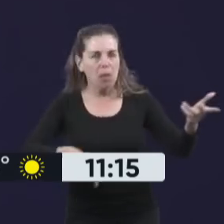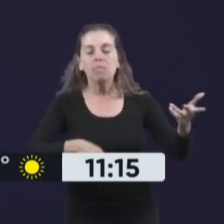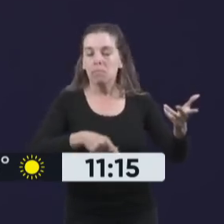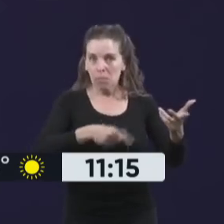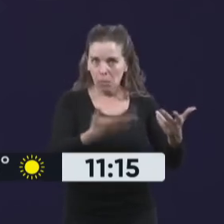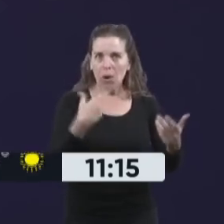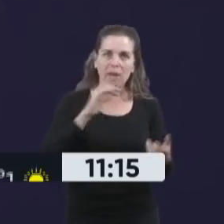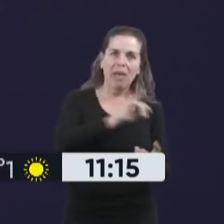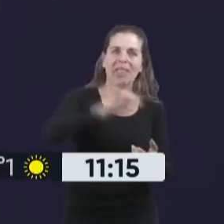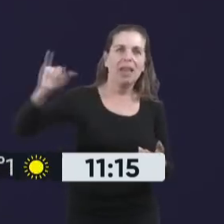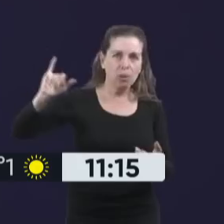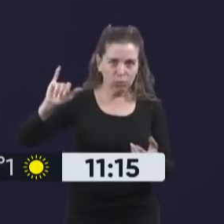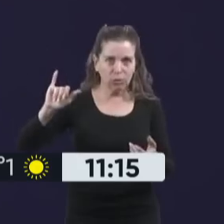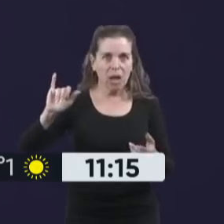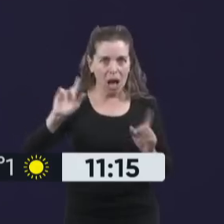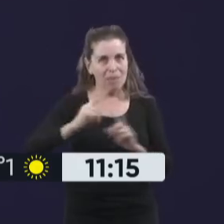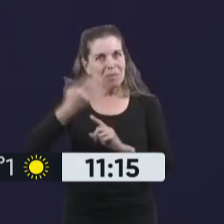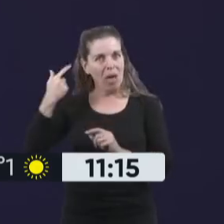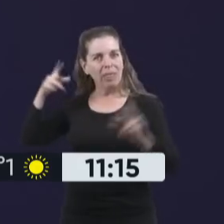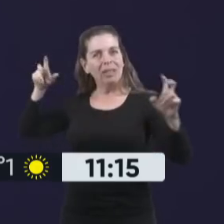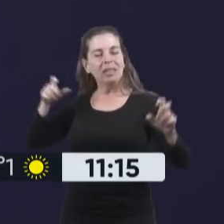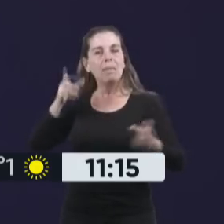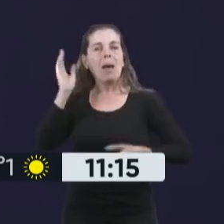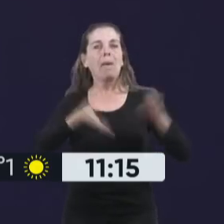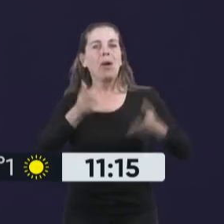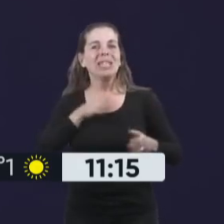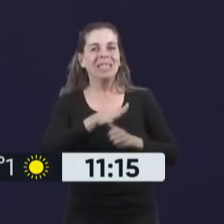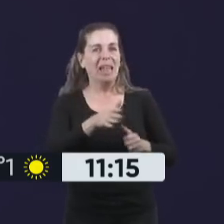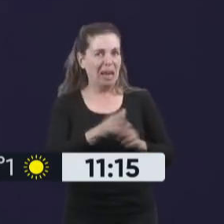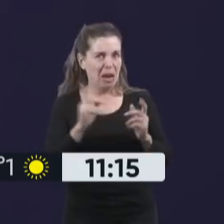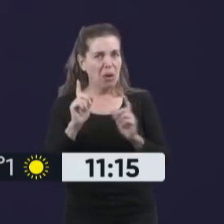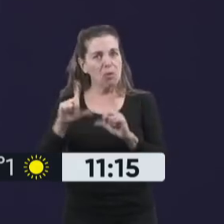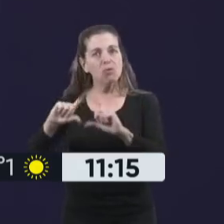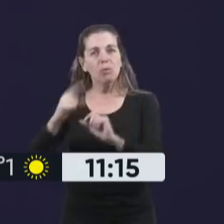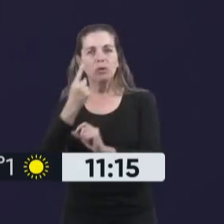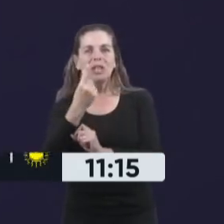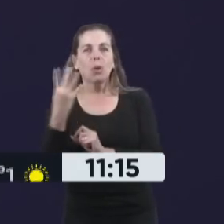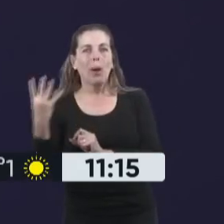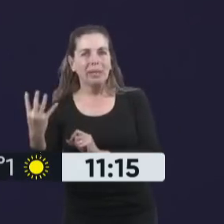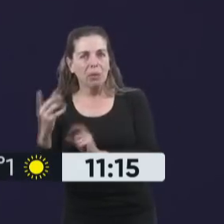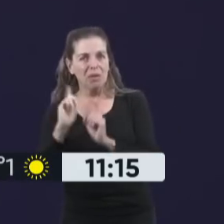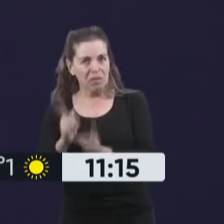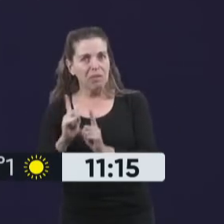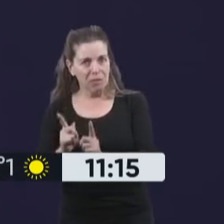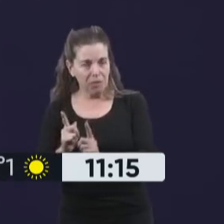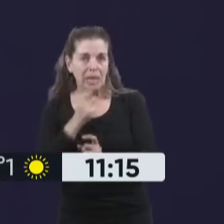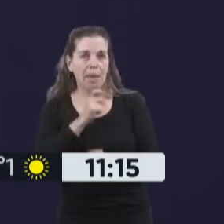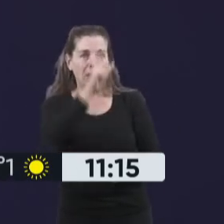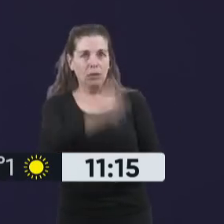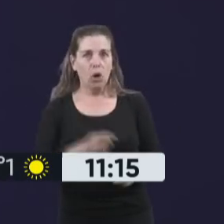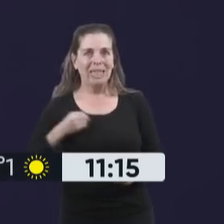o, como se la llamaba, violencia de género. Así que ahí pueden acudir, por supuesto, donde hay riesgo de vida, se